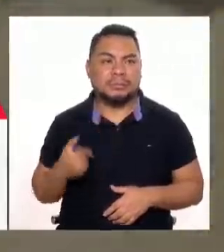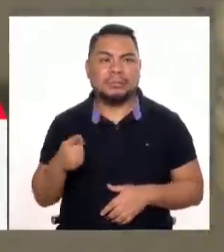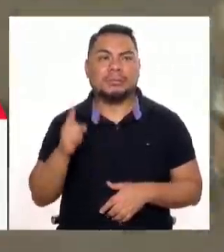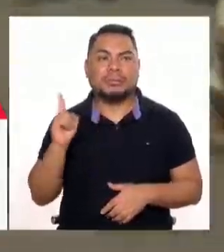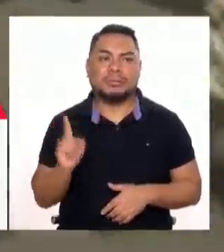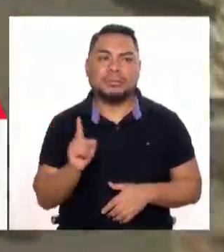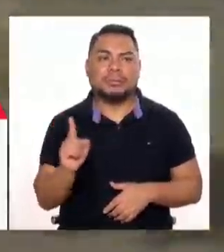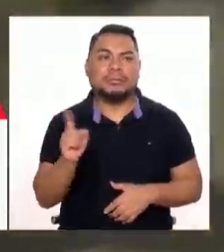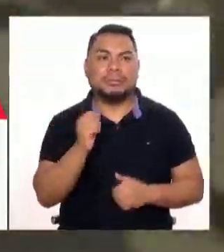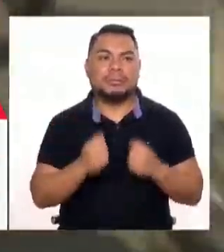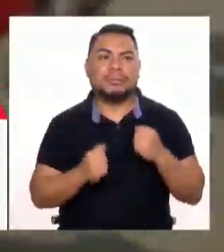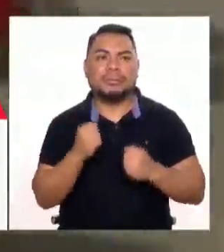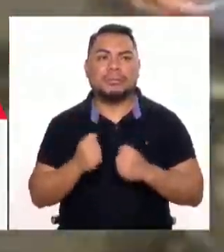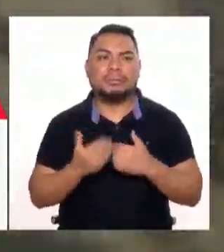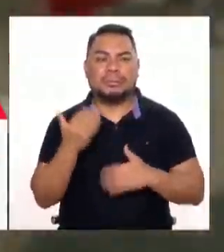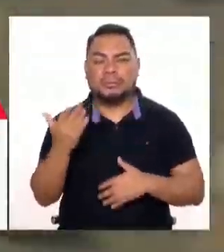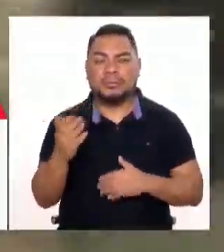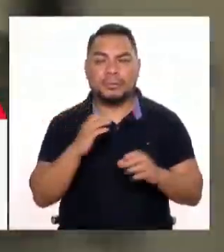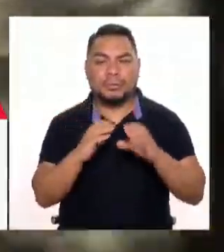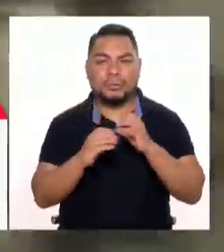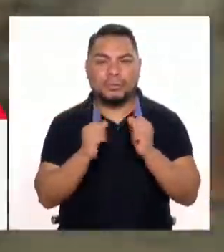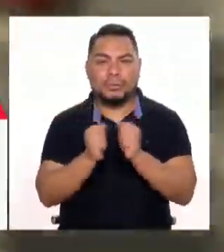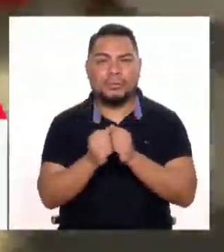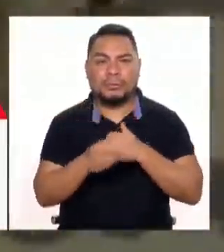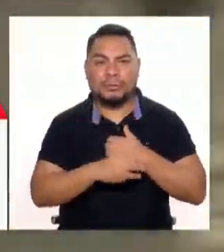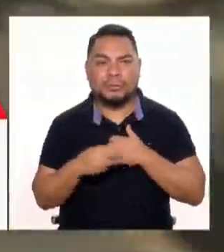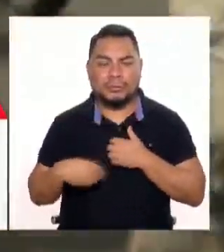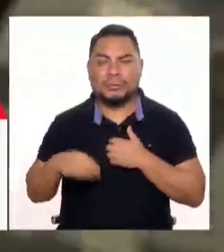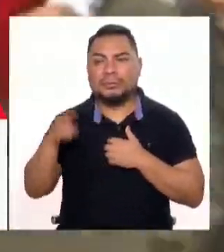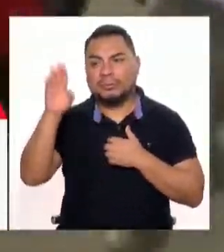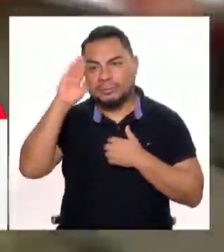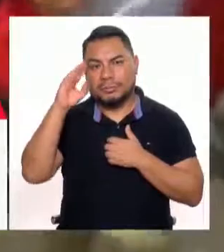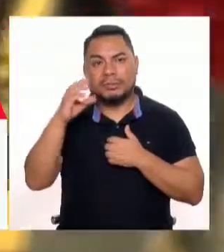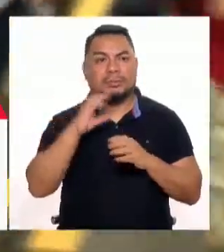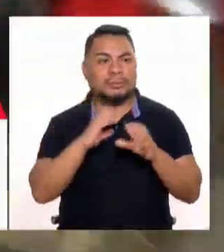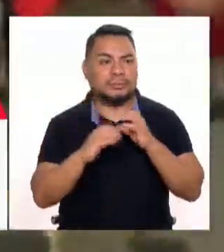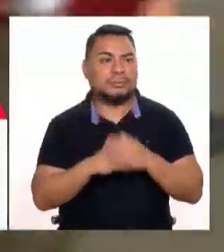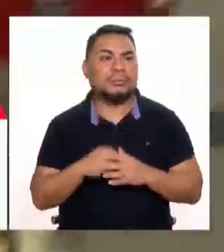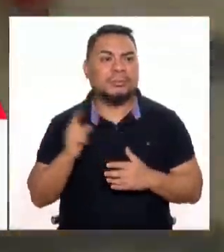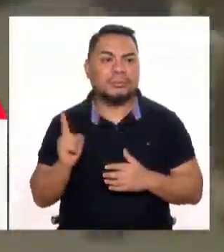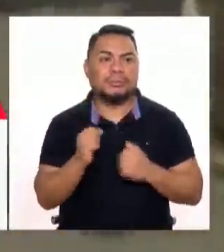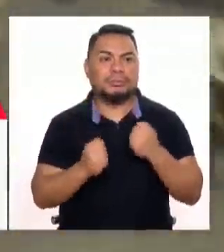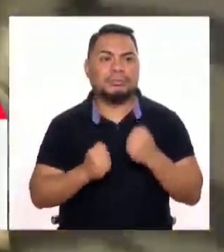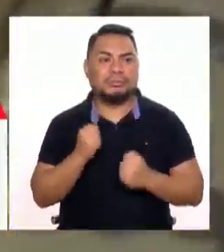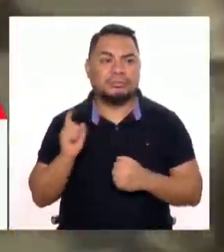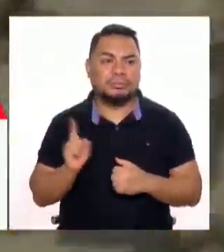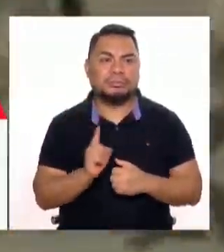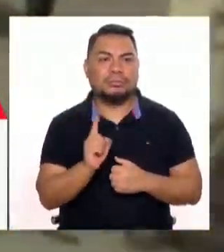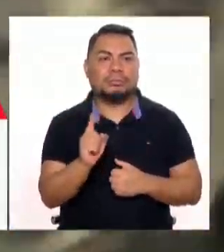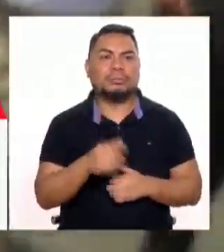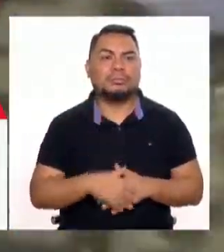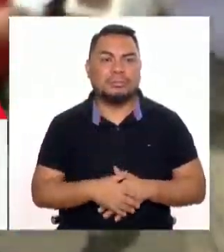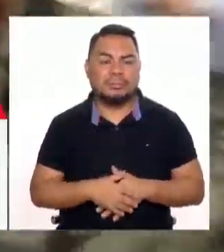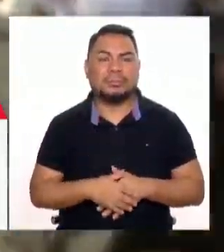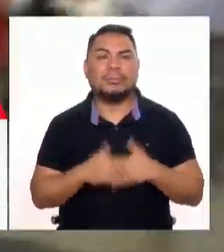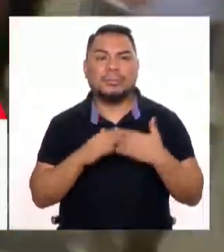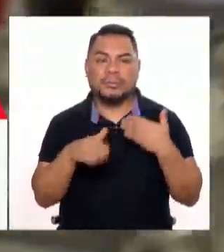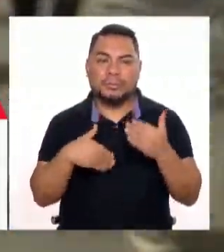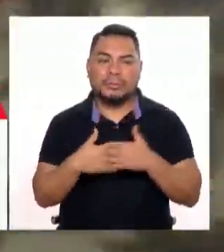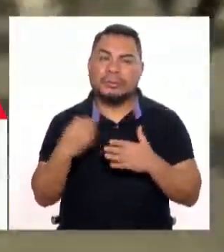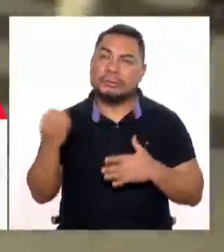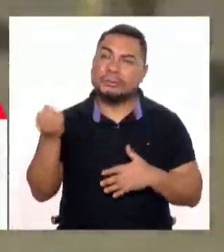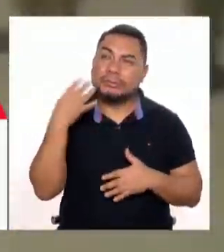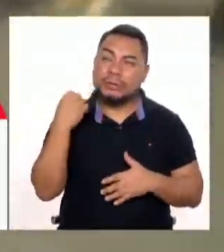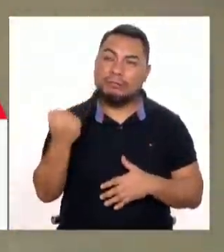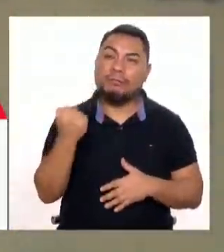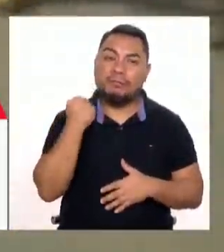de la ministra de transportes y comunicaciones es una pendiente este puente pero pese a ello y pese al intenso